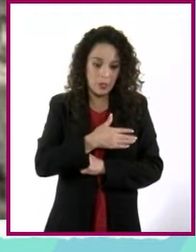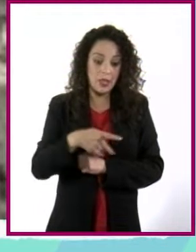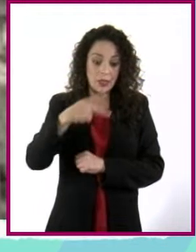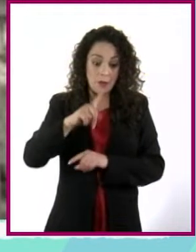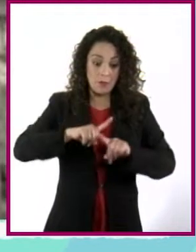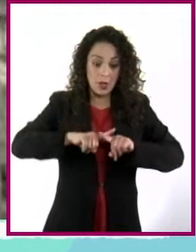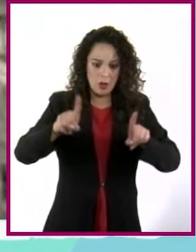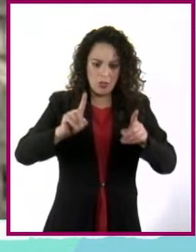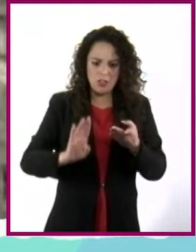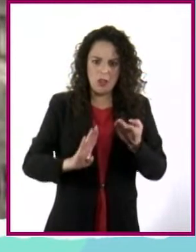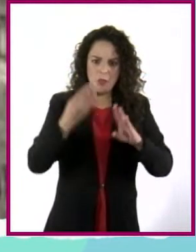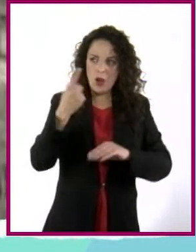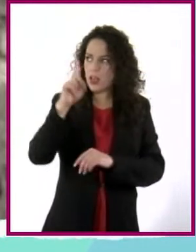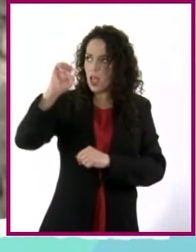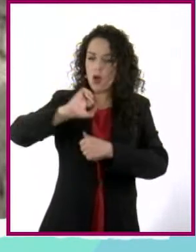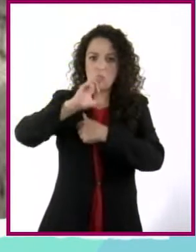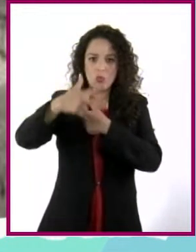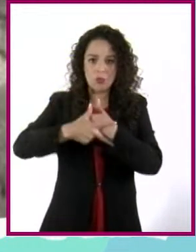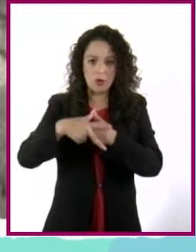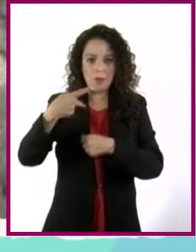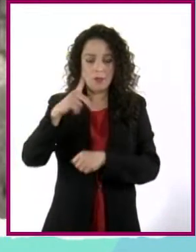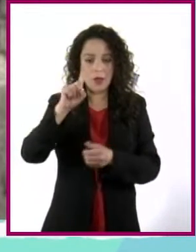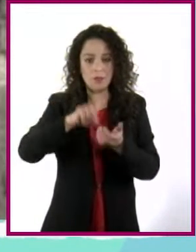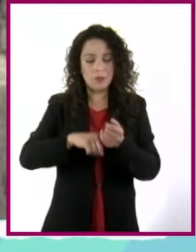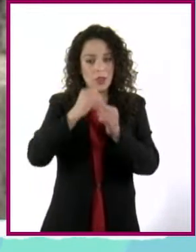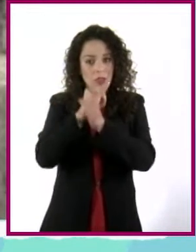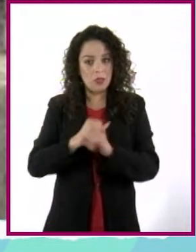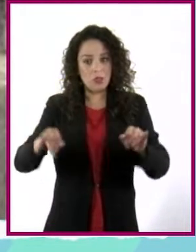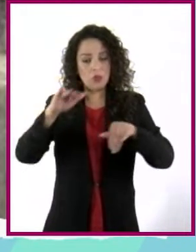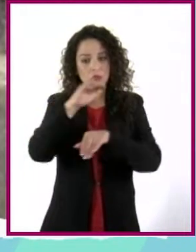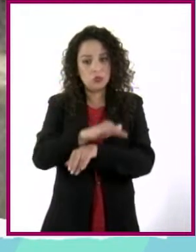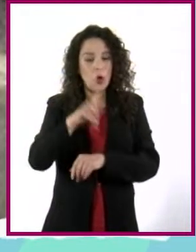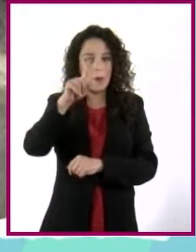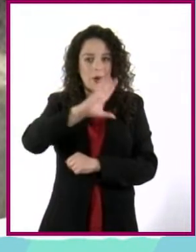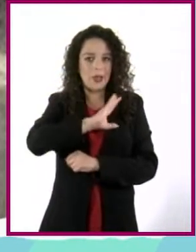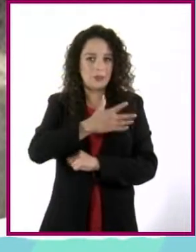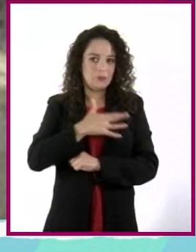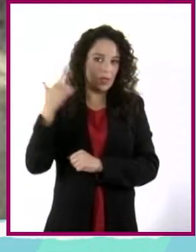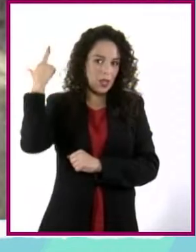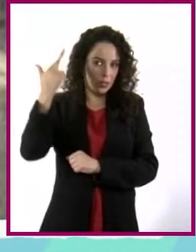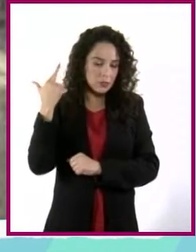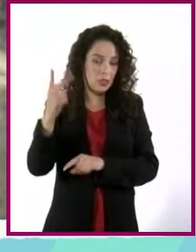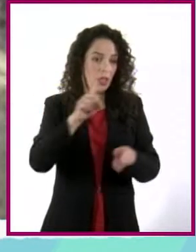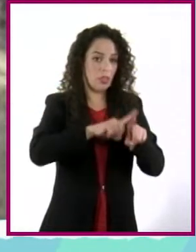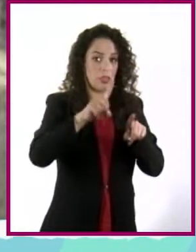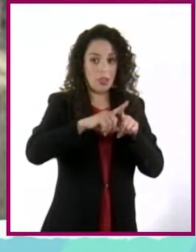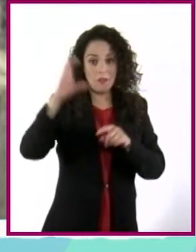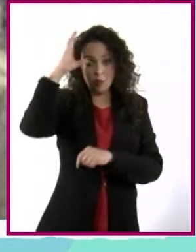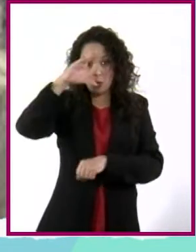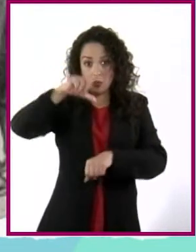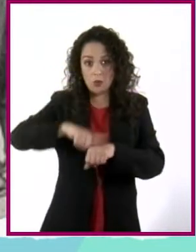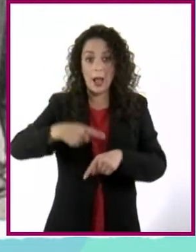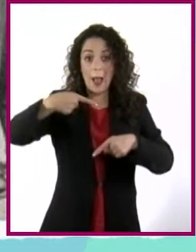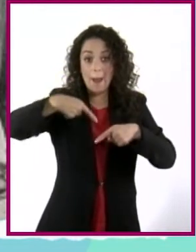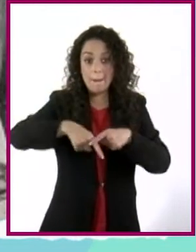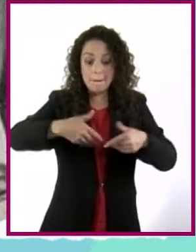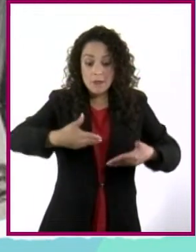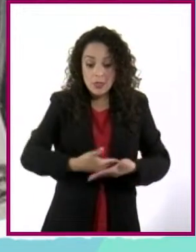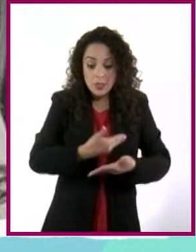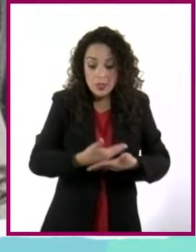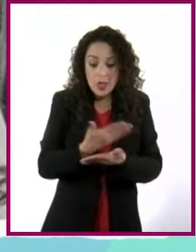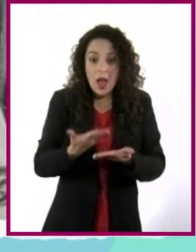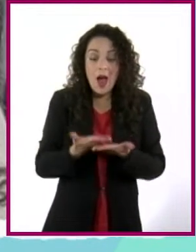europeo, autónomo de la corona española y diverso en sus culturas, pugnaba por nacer.